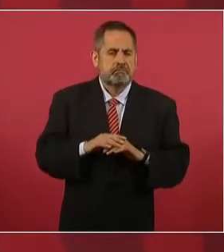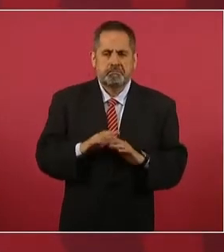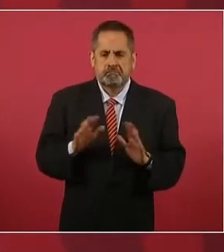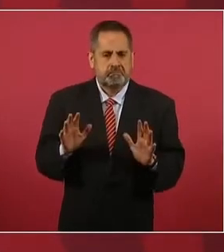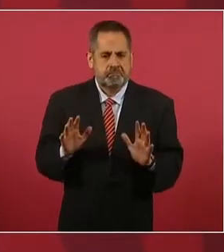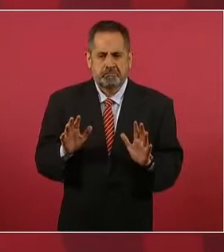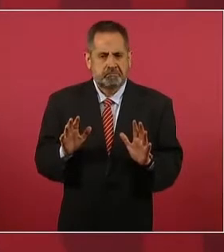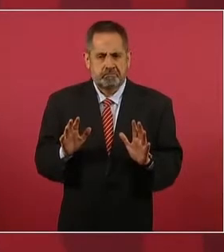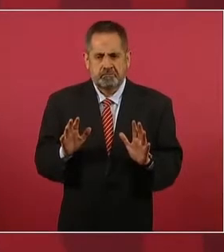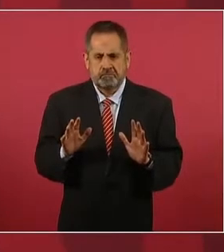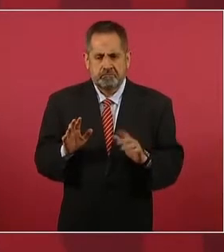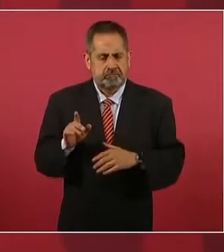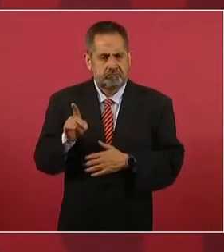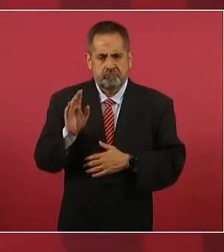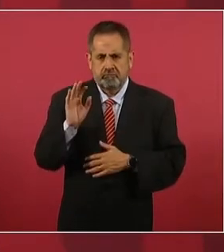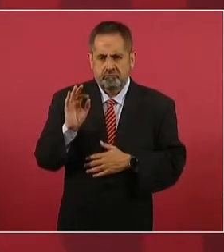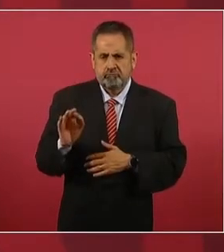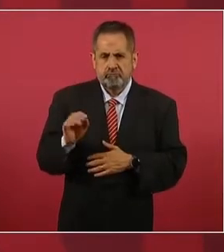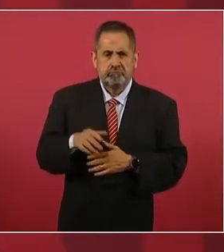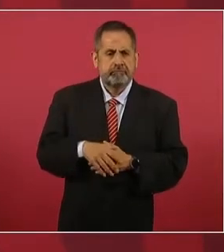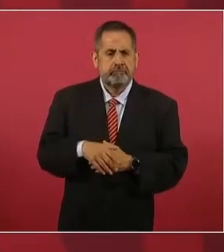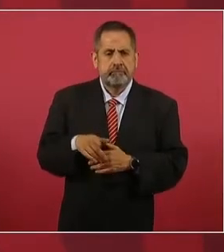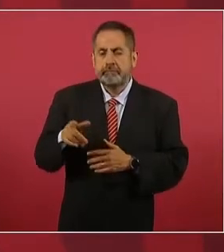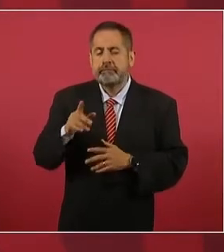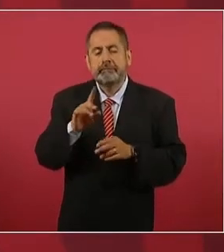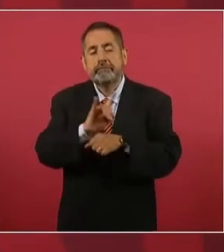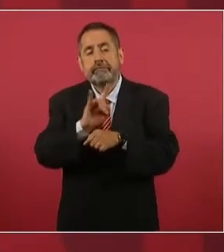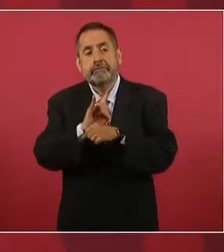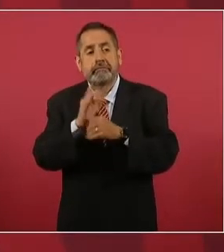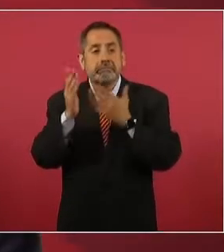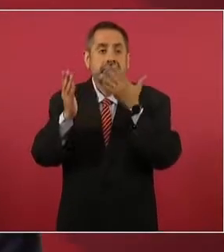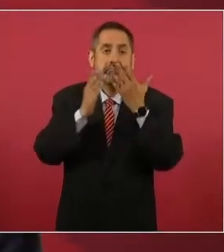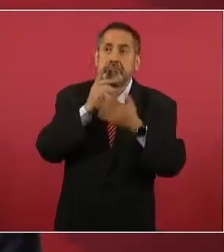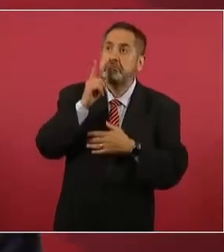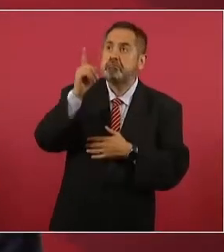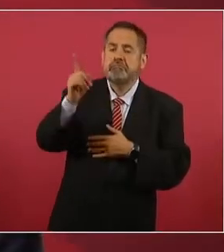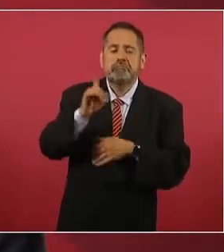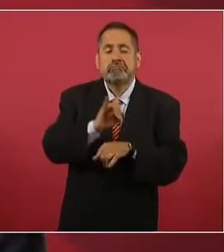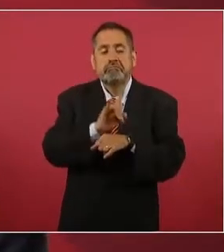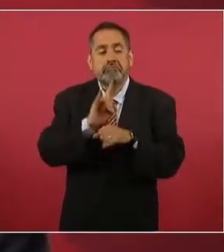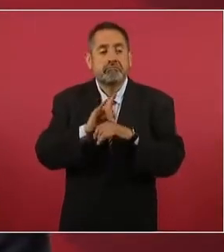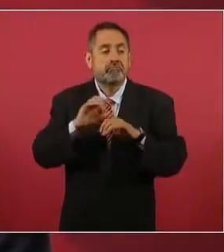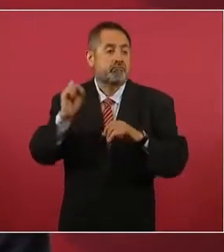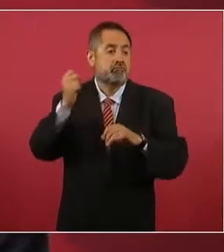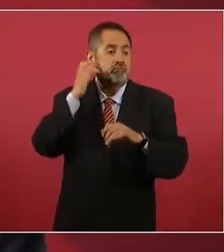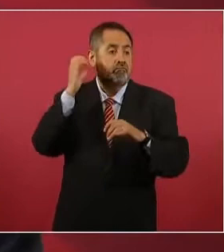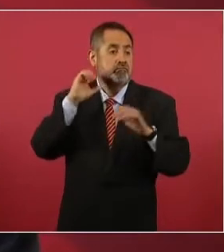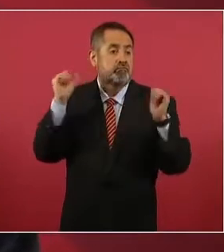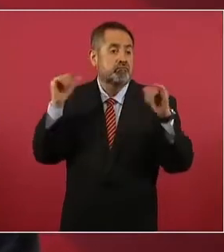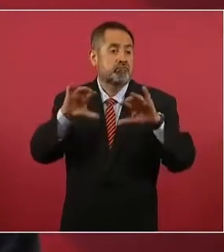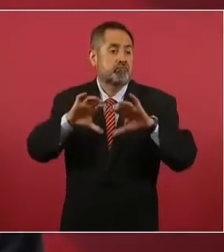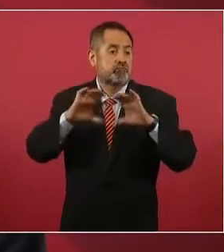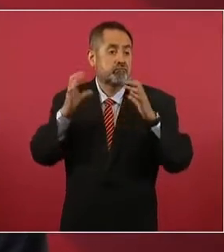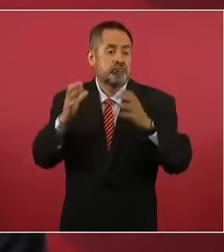supuestamente de estudios o asistir a congresos, pero eran viajes